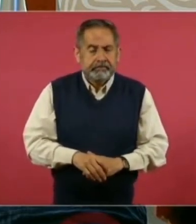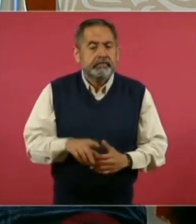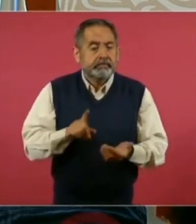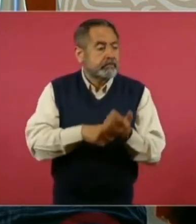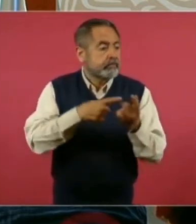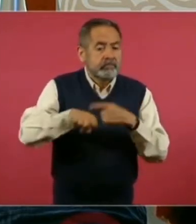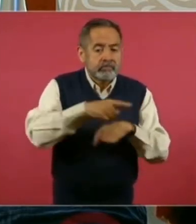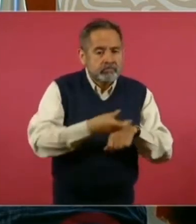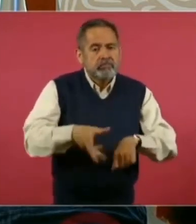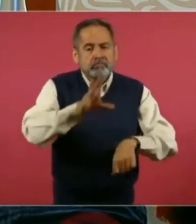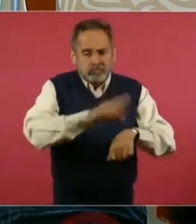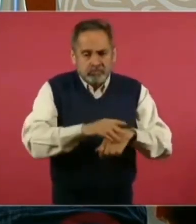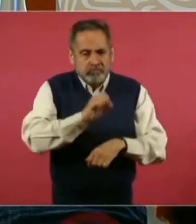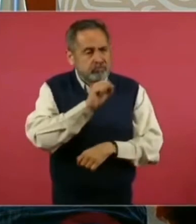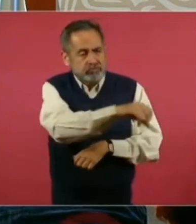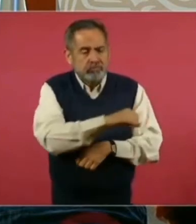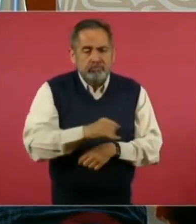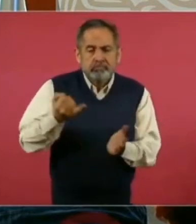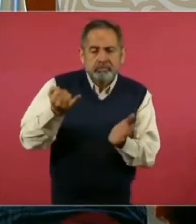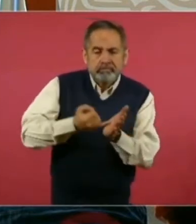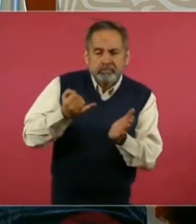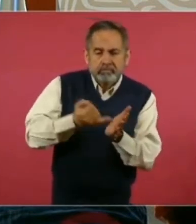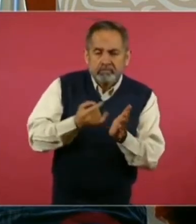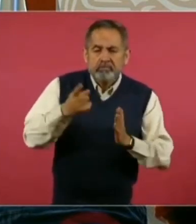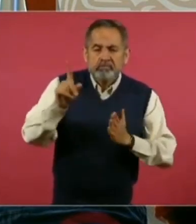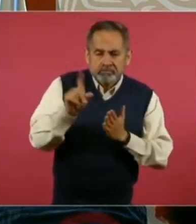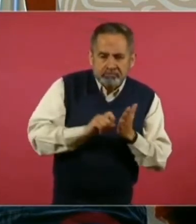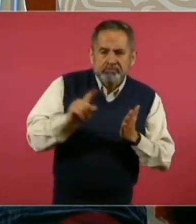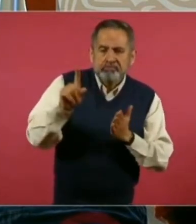Autorizaron los impuestos mensuales